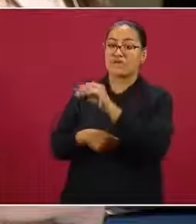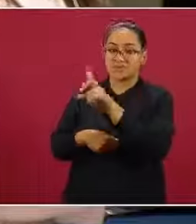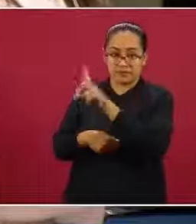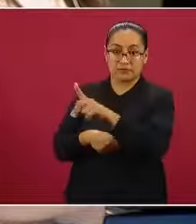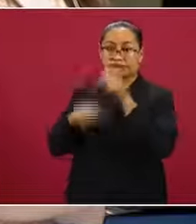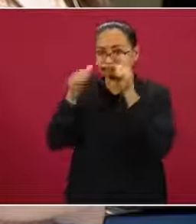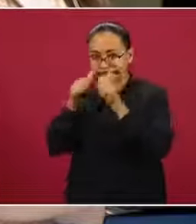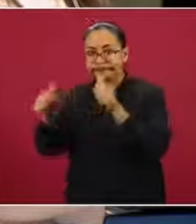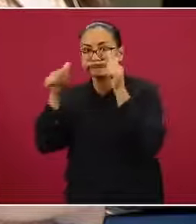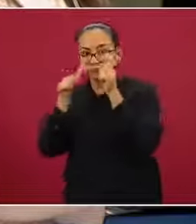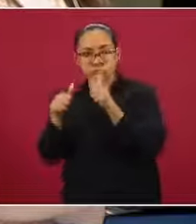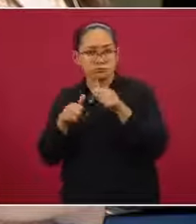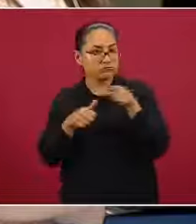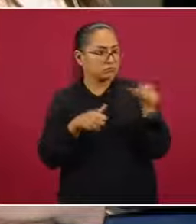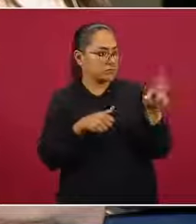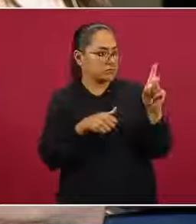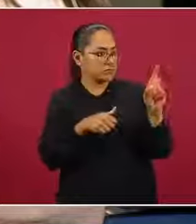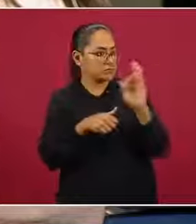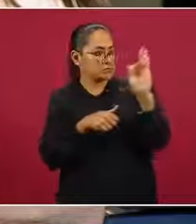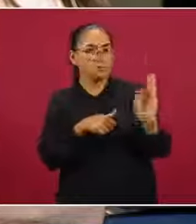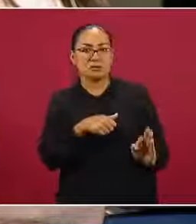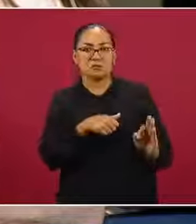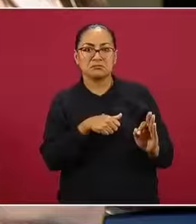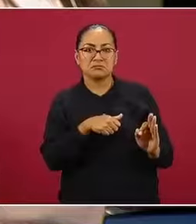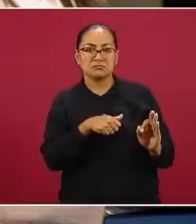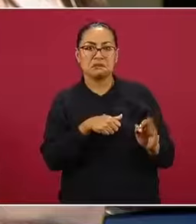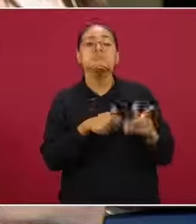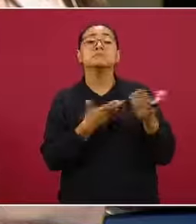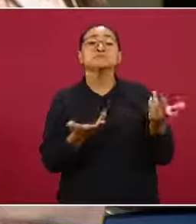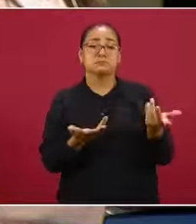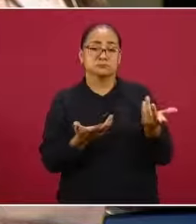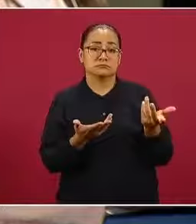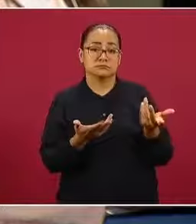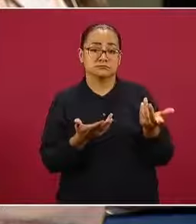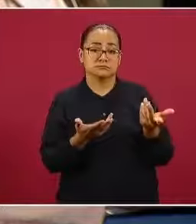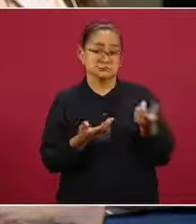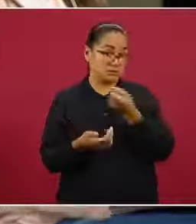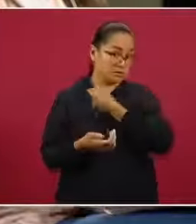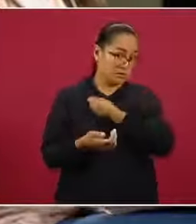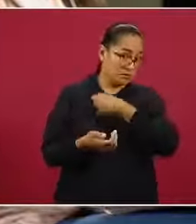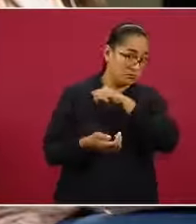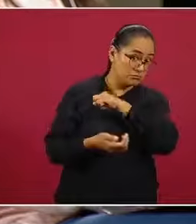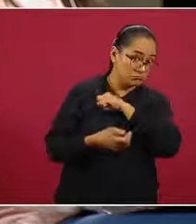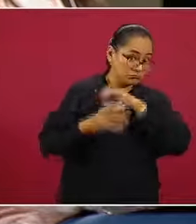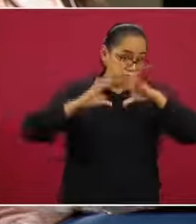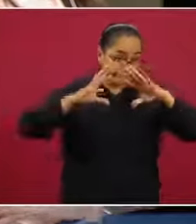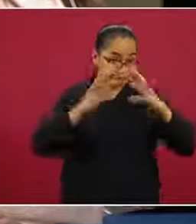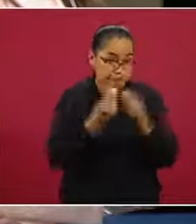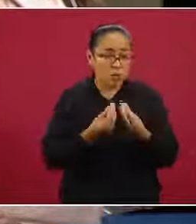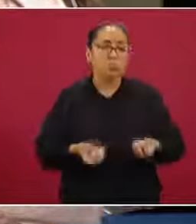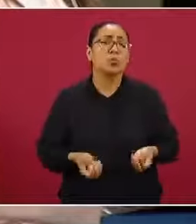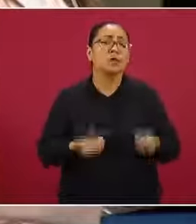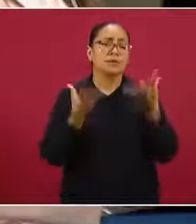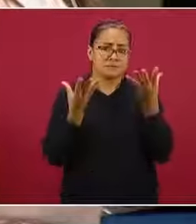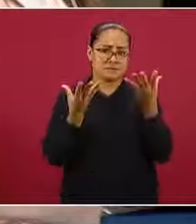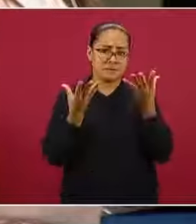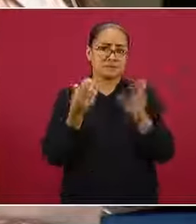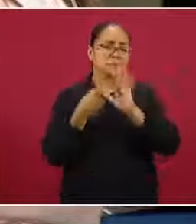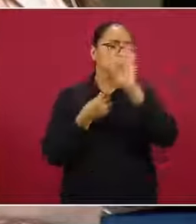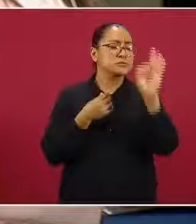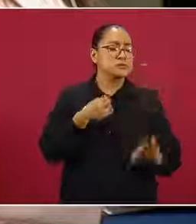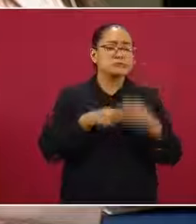qué porcentaje de afectación. Y se publicó la guía para retomar la atención no COVID.